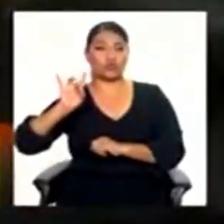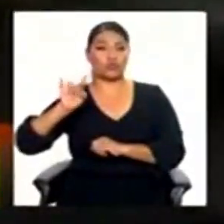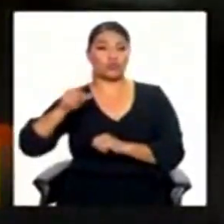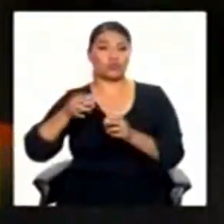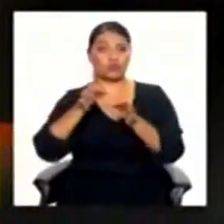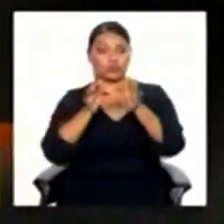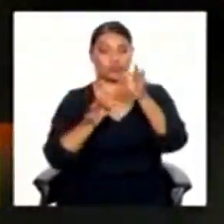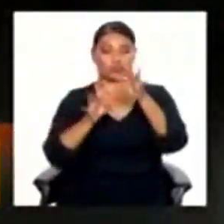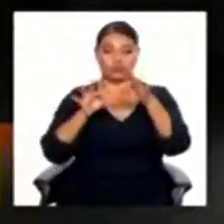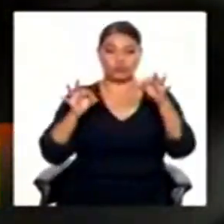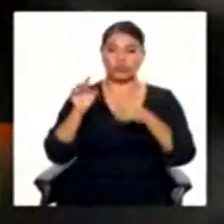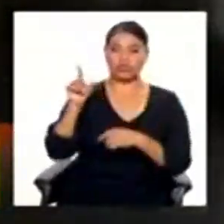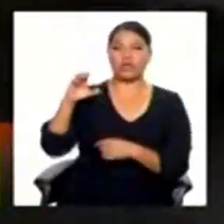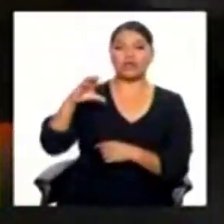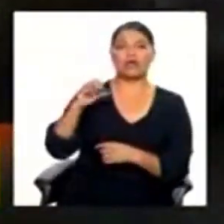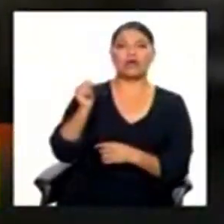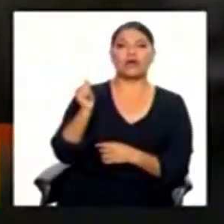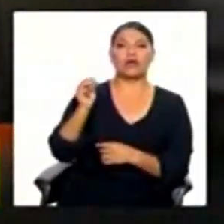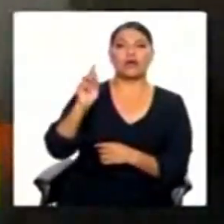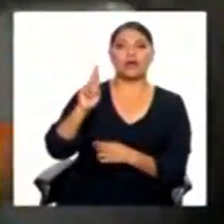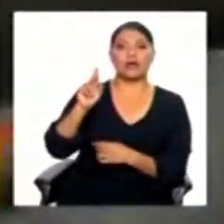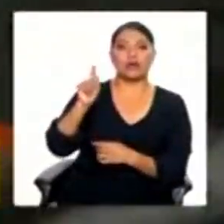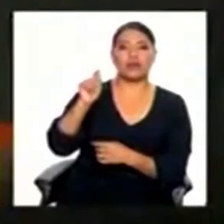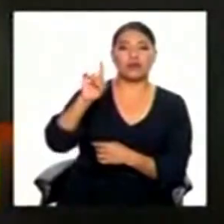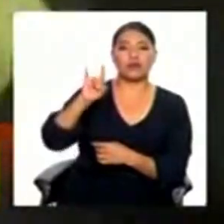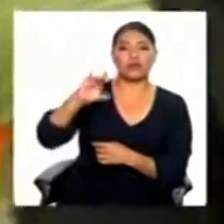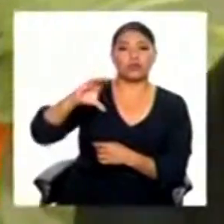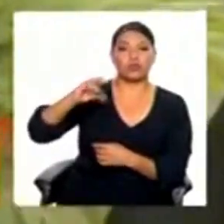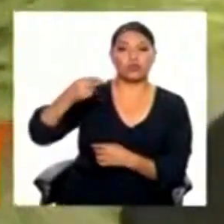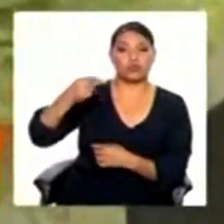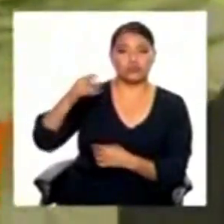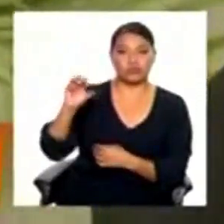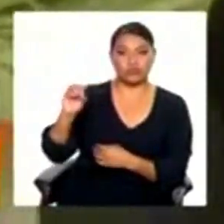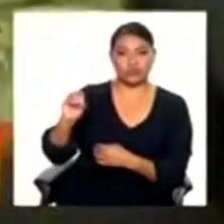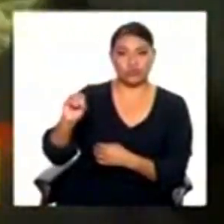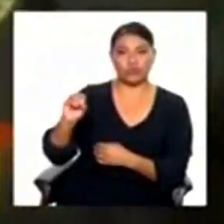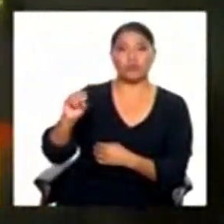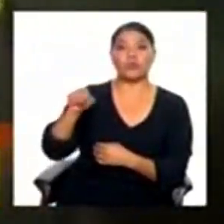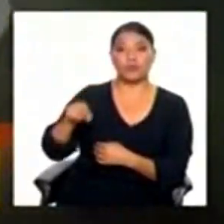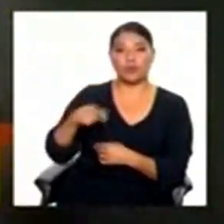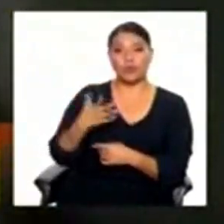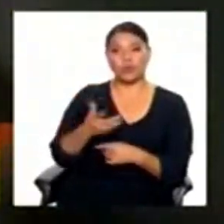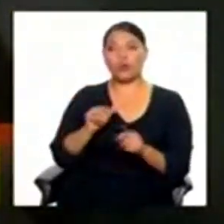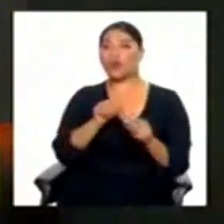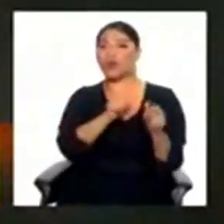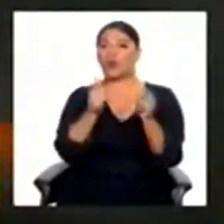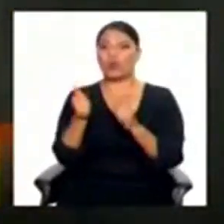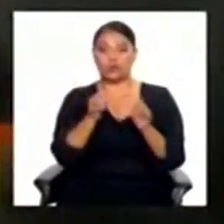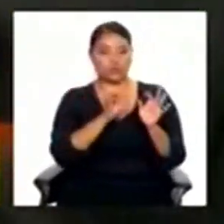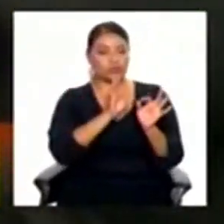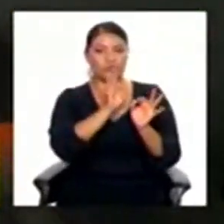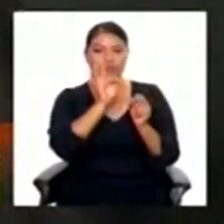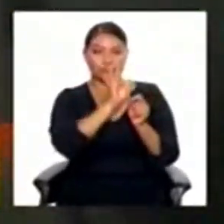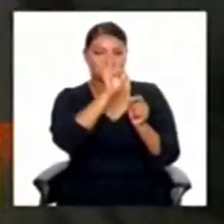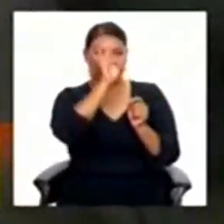cartuchos de emulsión. Este es un producto explosivo, como también tenemos la mecha lenta.